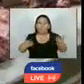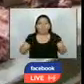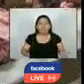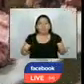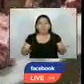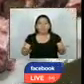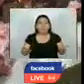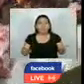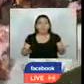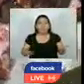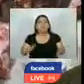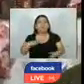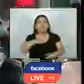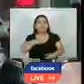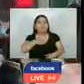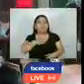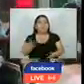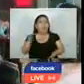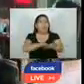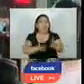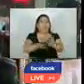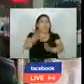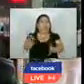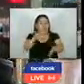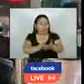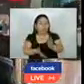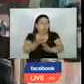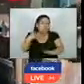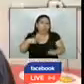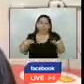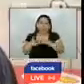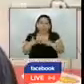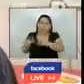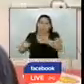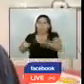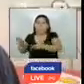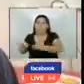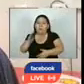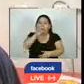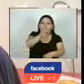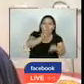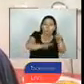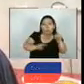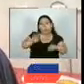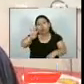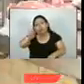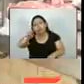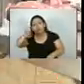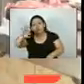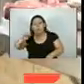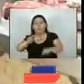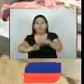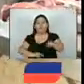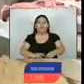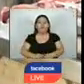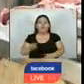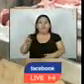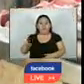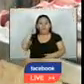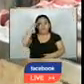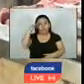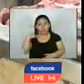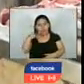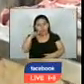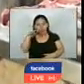porque ha tenido dos aumentos y yo siempre le he dado lo mismo, pues a 4 y a 4.50. Zoila es